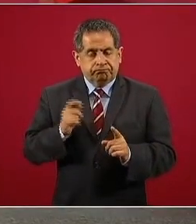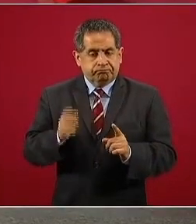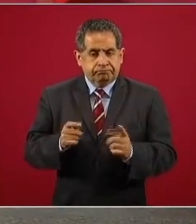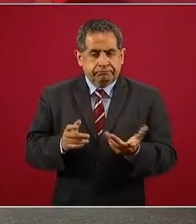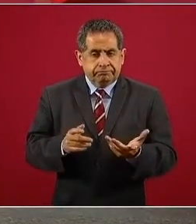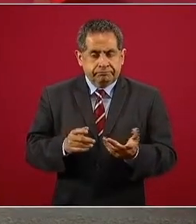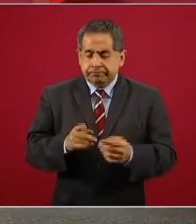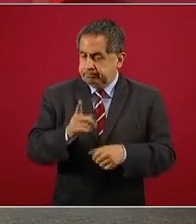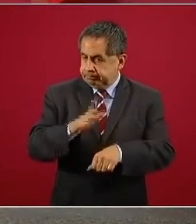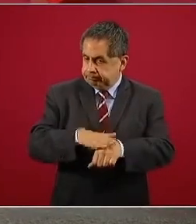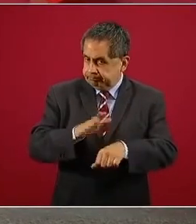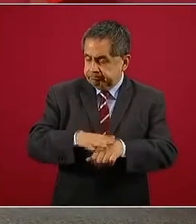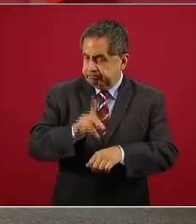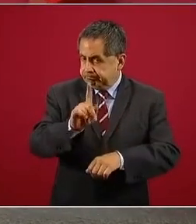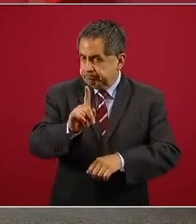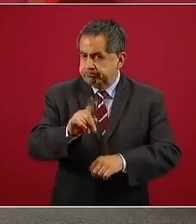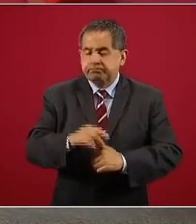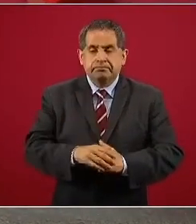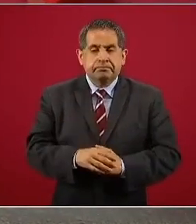eso sí,